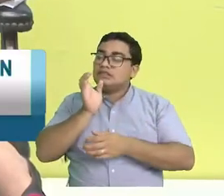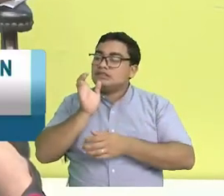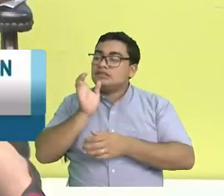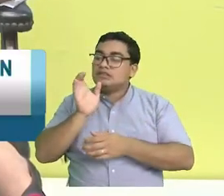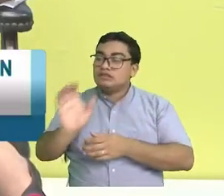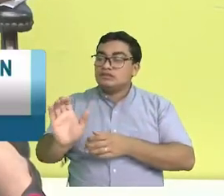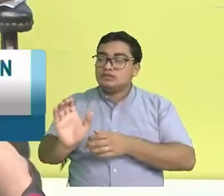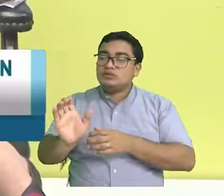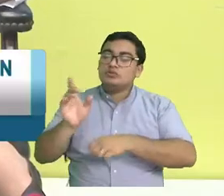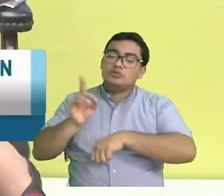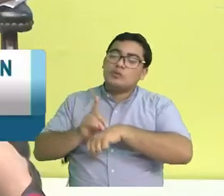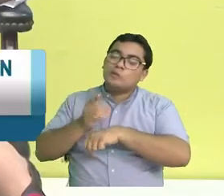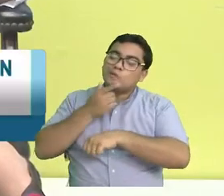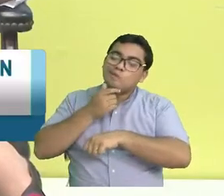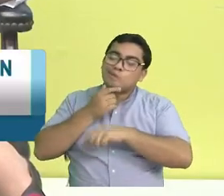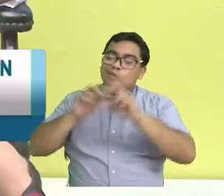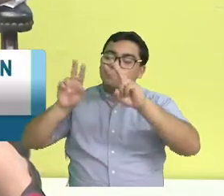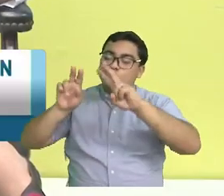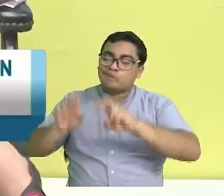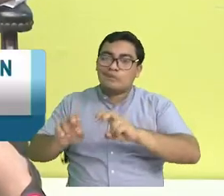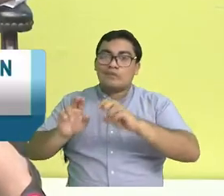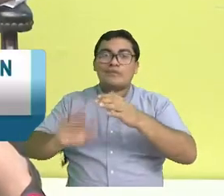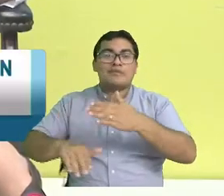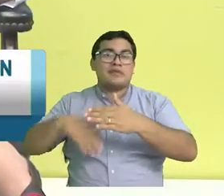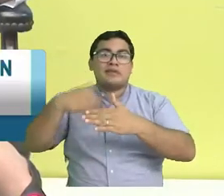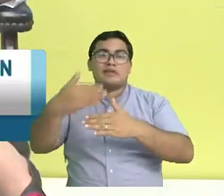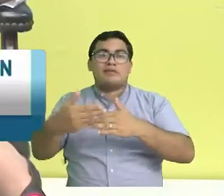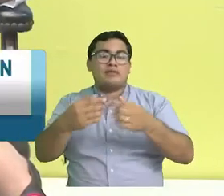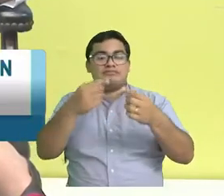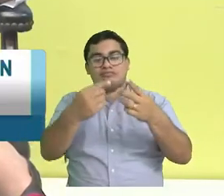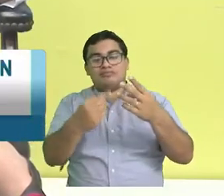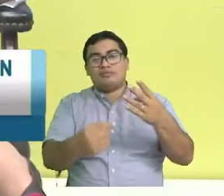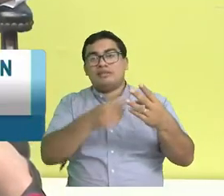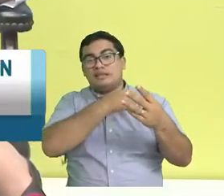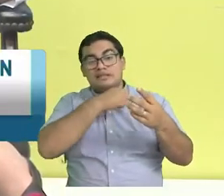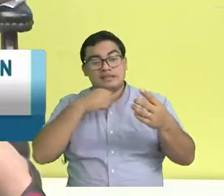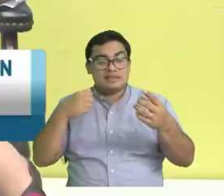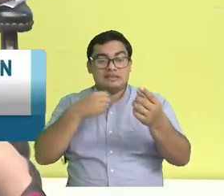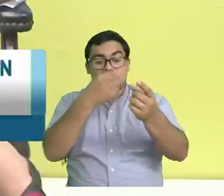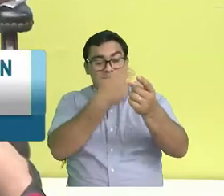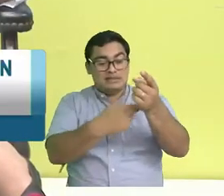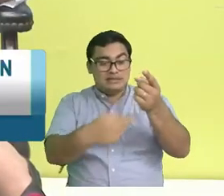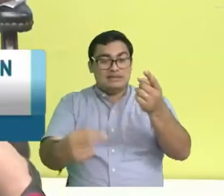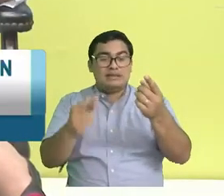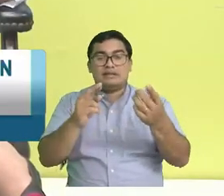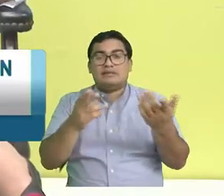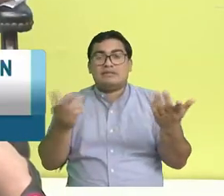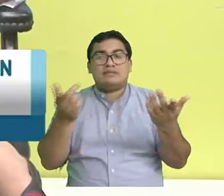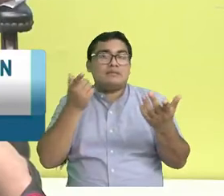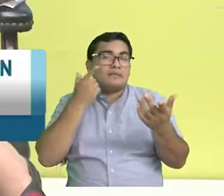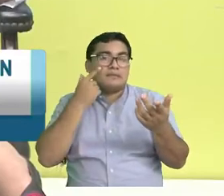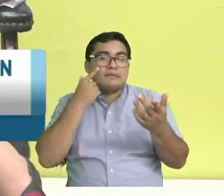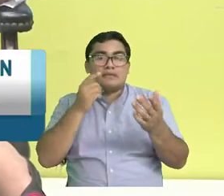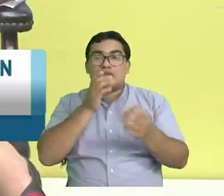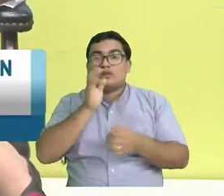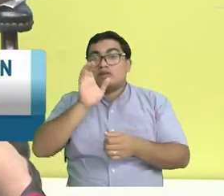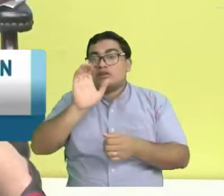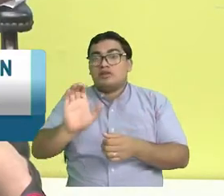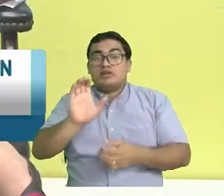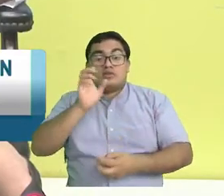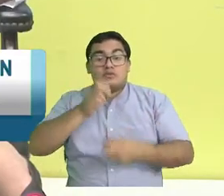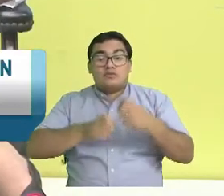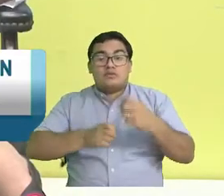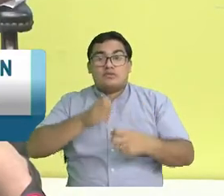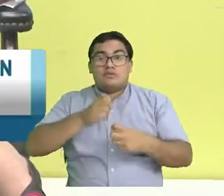paciente. Y luego nosotros montamos un sinnúmero de exámenes, por ejemplo, exámenes de sangre, para descartar que el niño tenga alguna